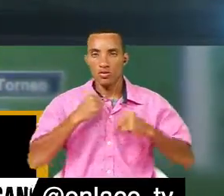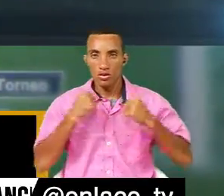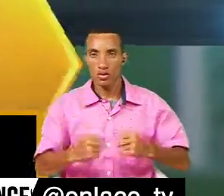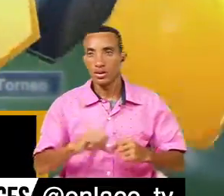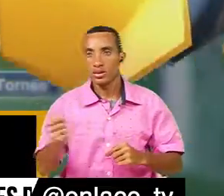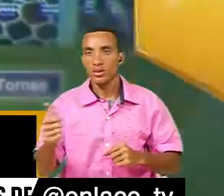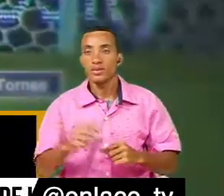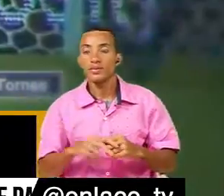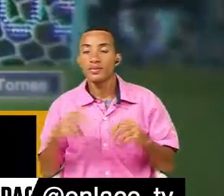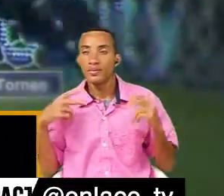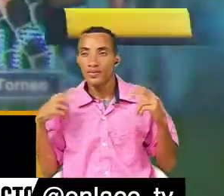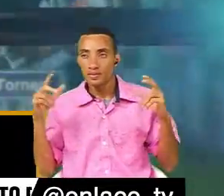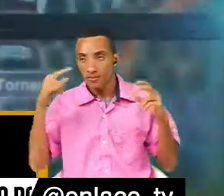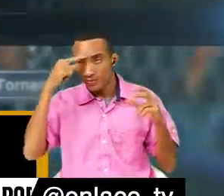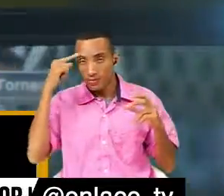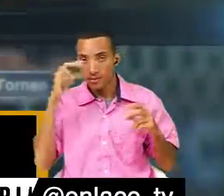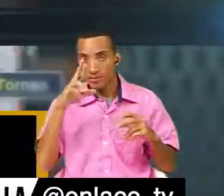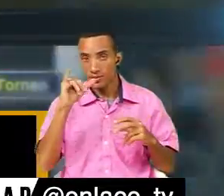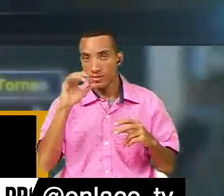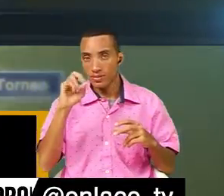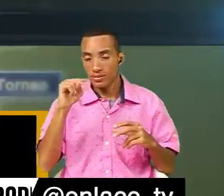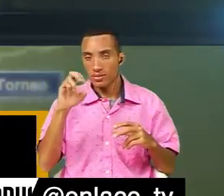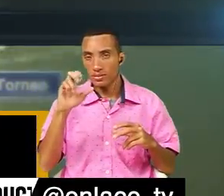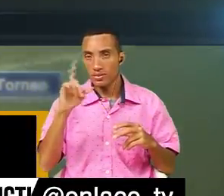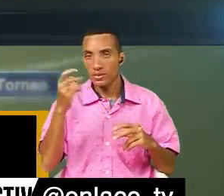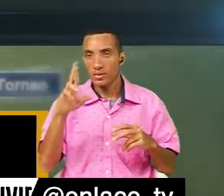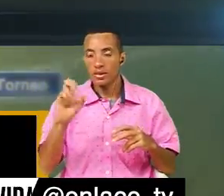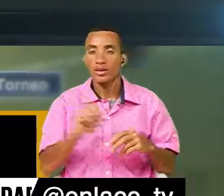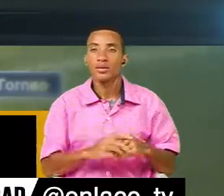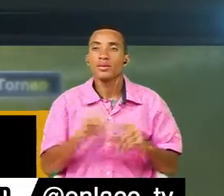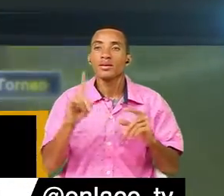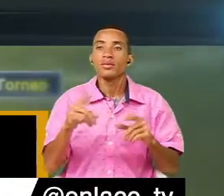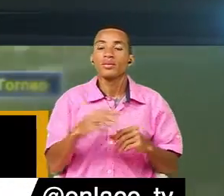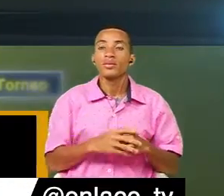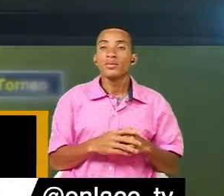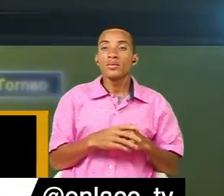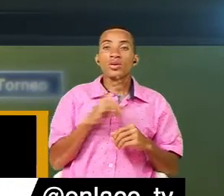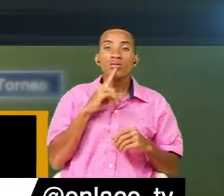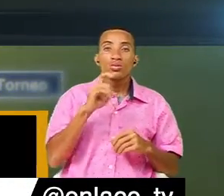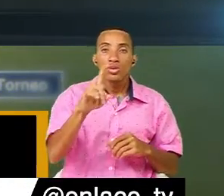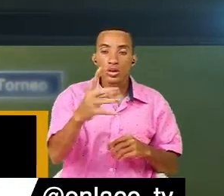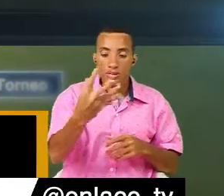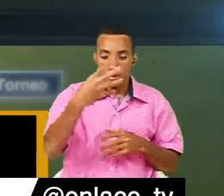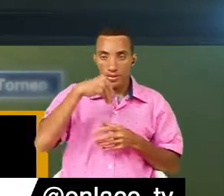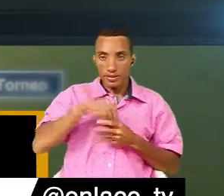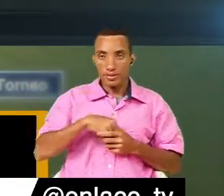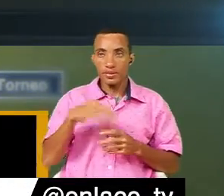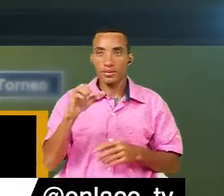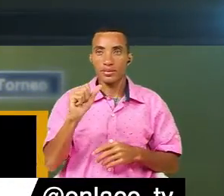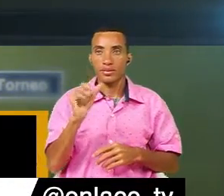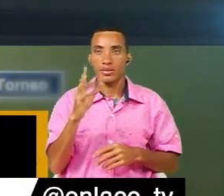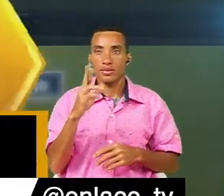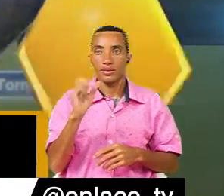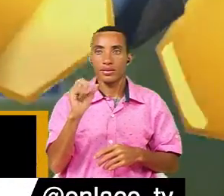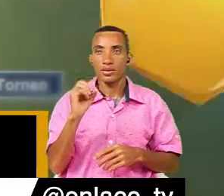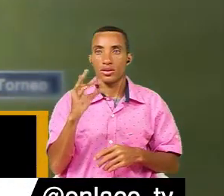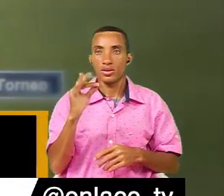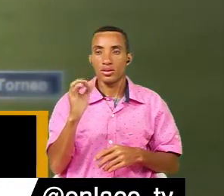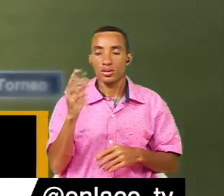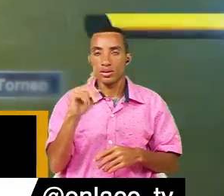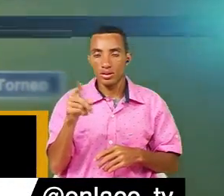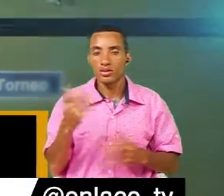A segunda hora, 4 de la tarde, en casa Atlético Bucaramanga recibirá a Patriotas en el Álvaro Gómez Hurtado de Florida Blanca. A las